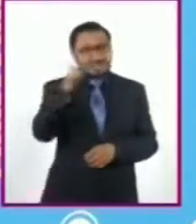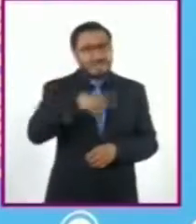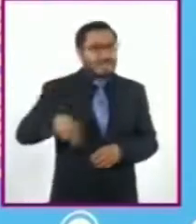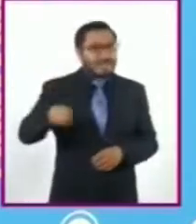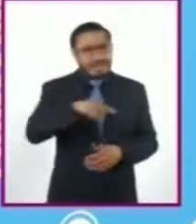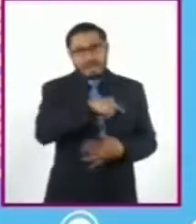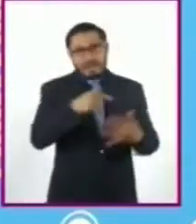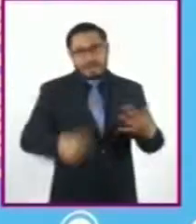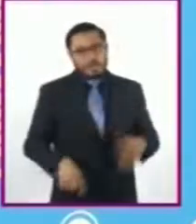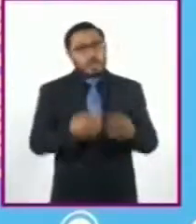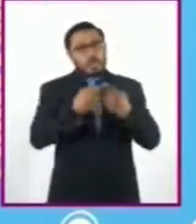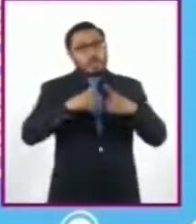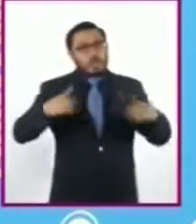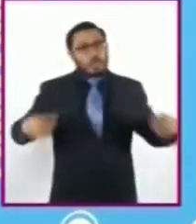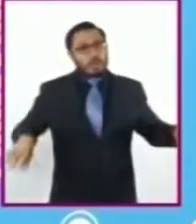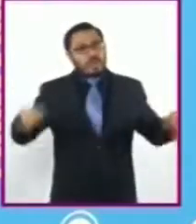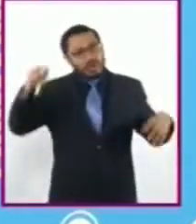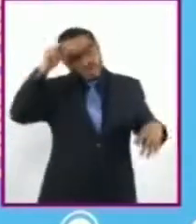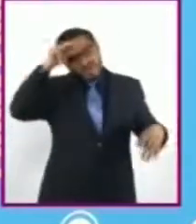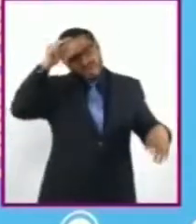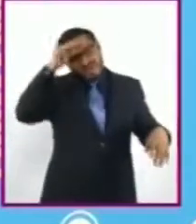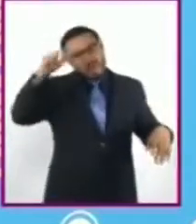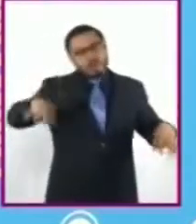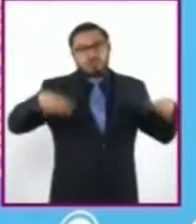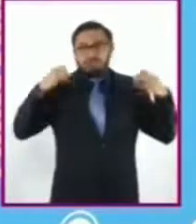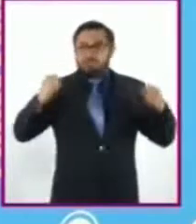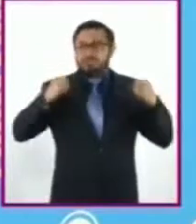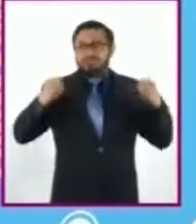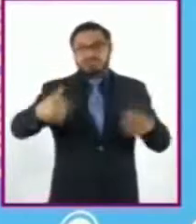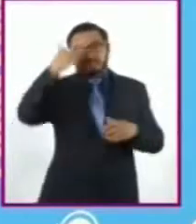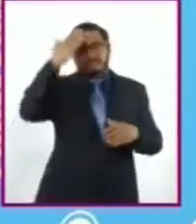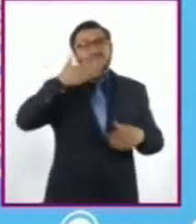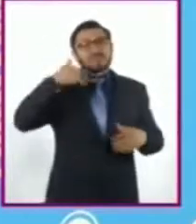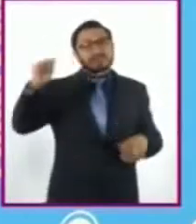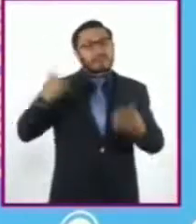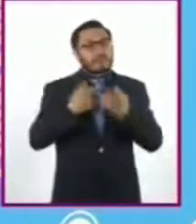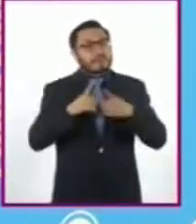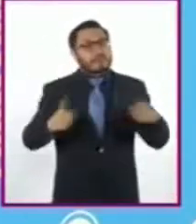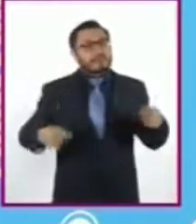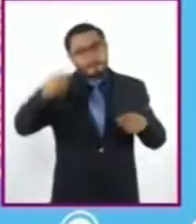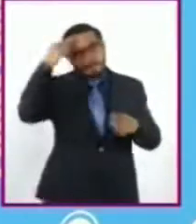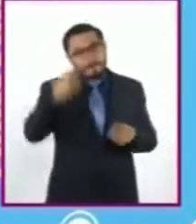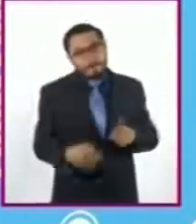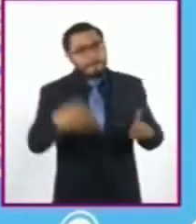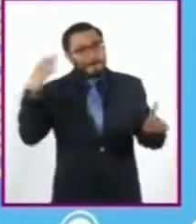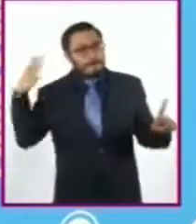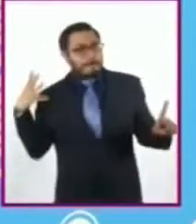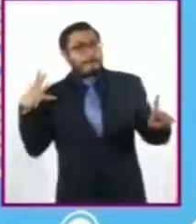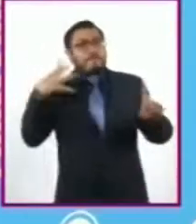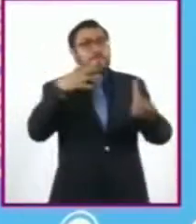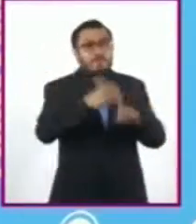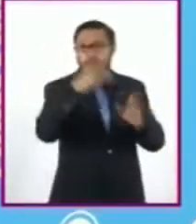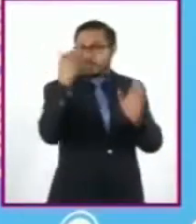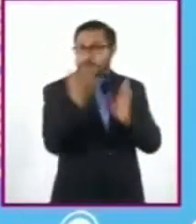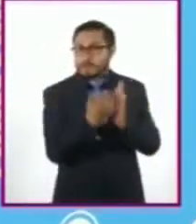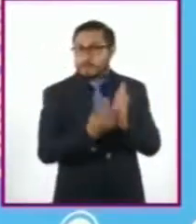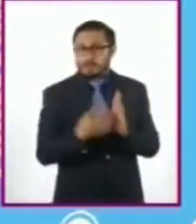lograron desarrollar su potencial o potencialidades para lograr sus aspiraciones y metas.